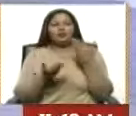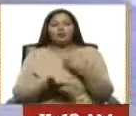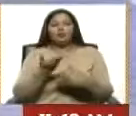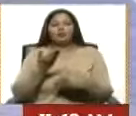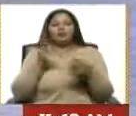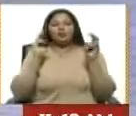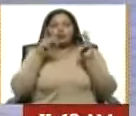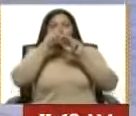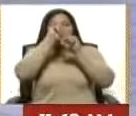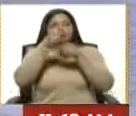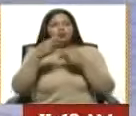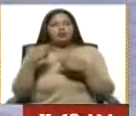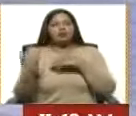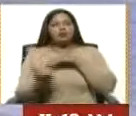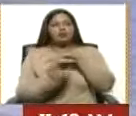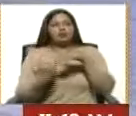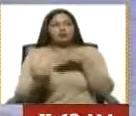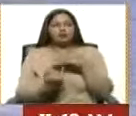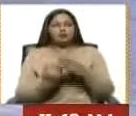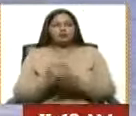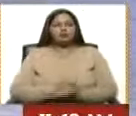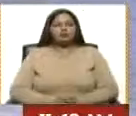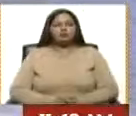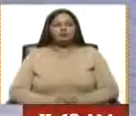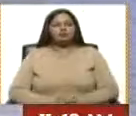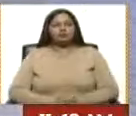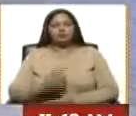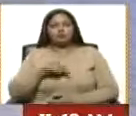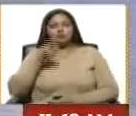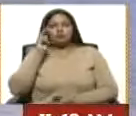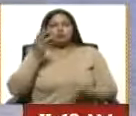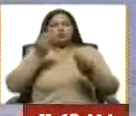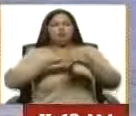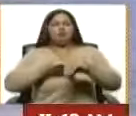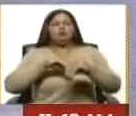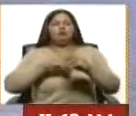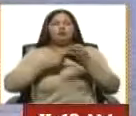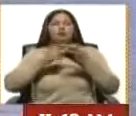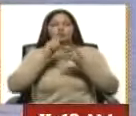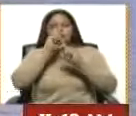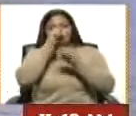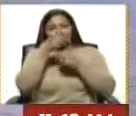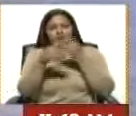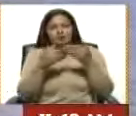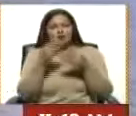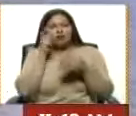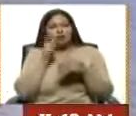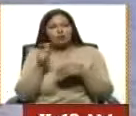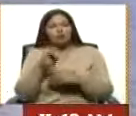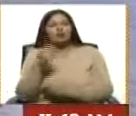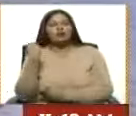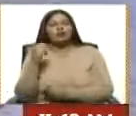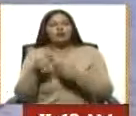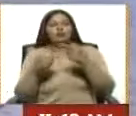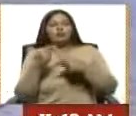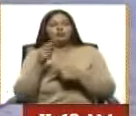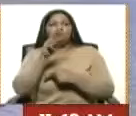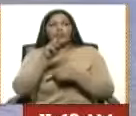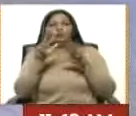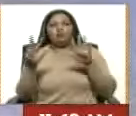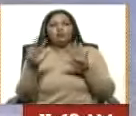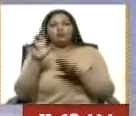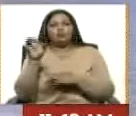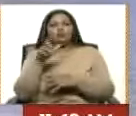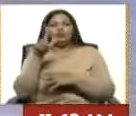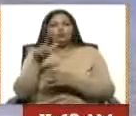el tema del reconocimiento de las instituciones. Aquí lo que se está firmando es un acuerdo de reconocimiento a la decisión que tenga el pueblo venezolano el próximo 28 de